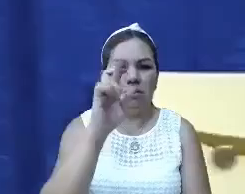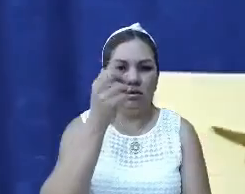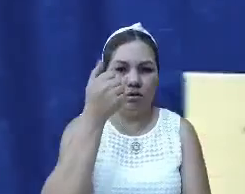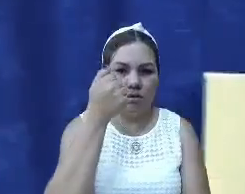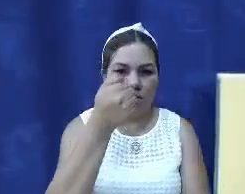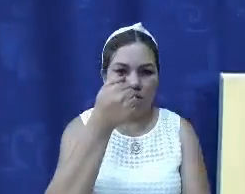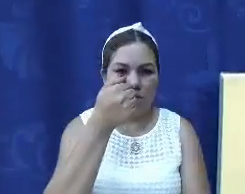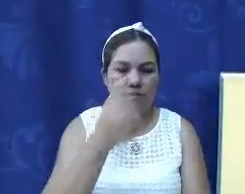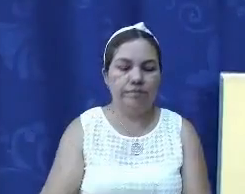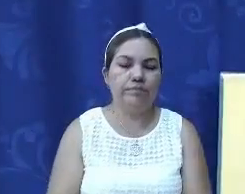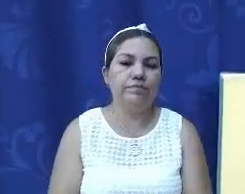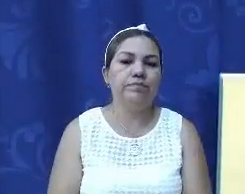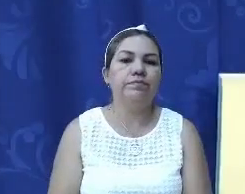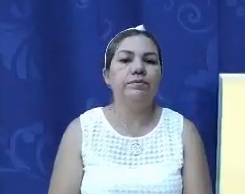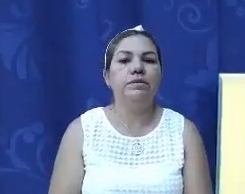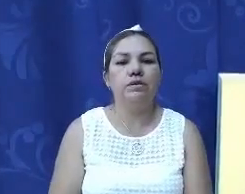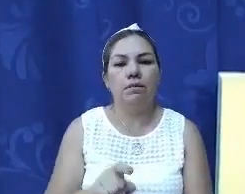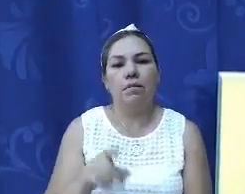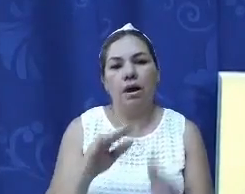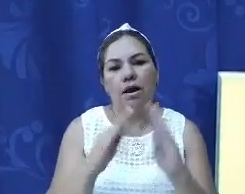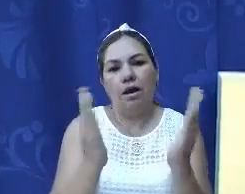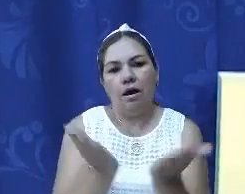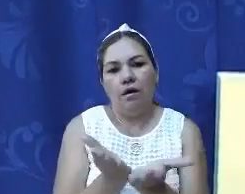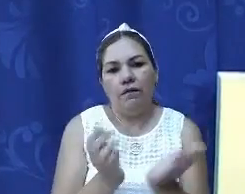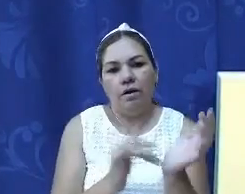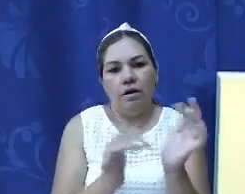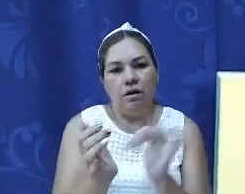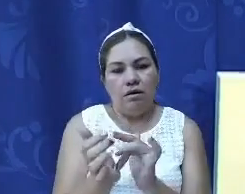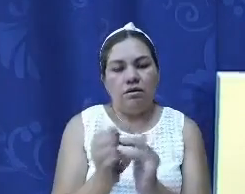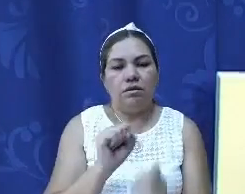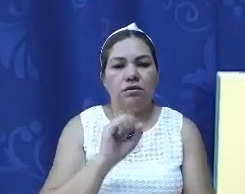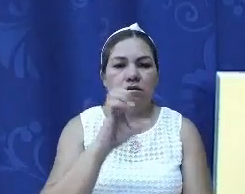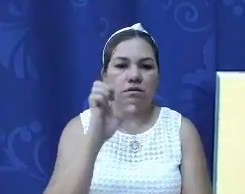Diga conmigo, esta palabra se va a cumplir.